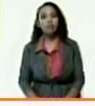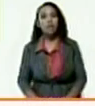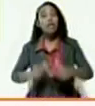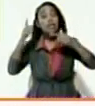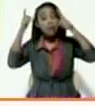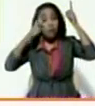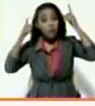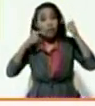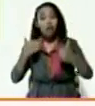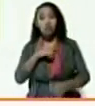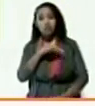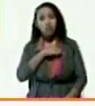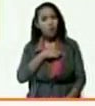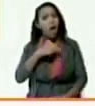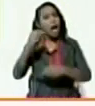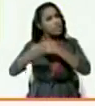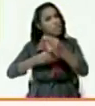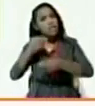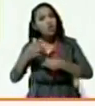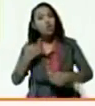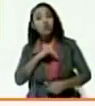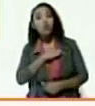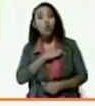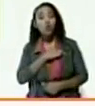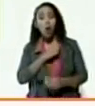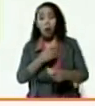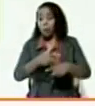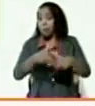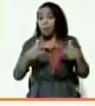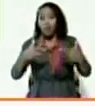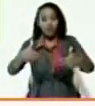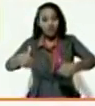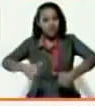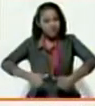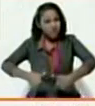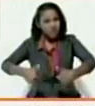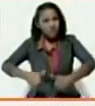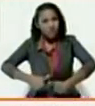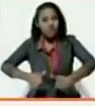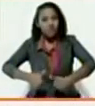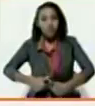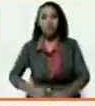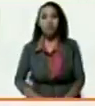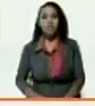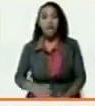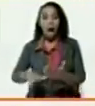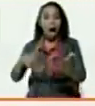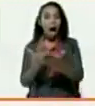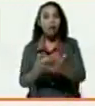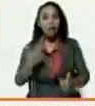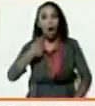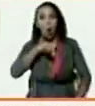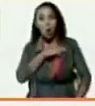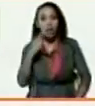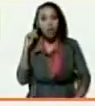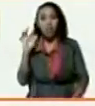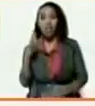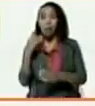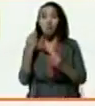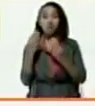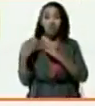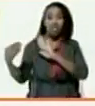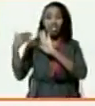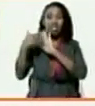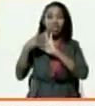chavista. Aquí estamos haciendo nosotros el mayor de los esfuerzos y hasta ahora, más allá de los ataques del imperialismo y